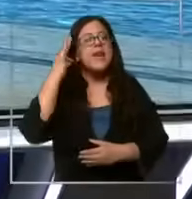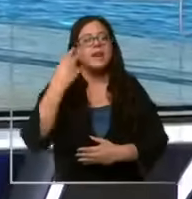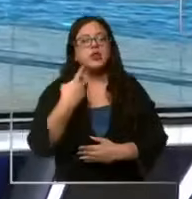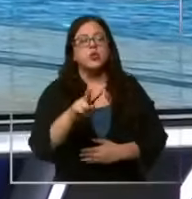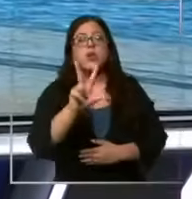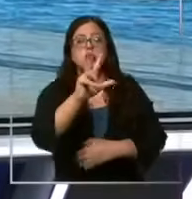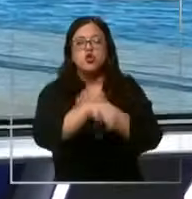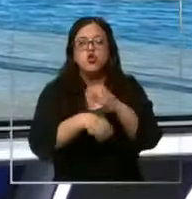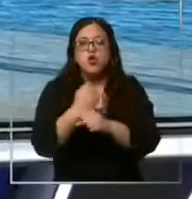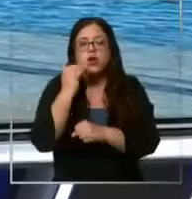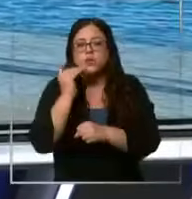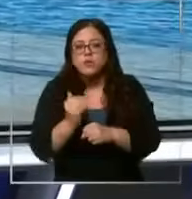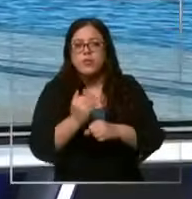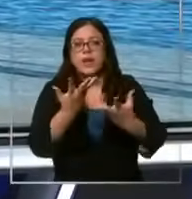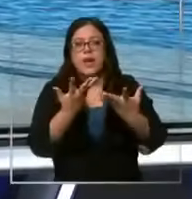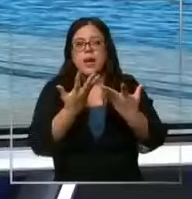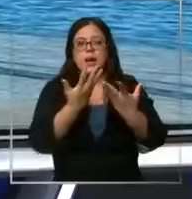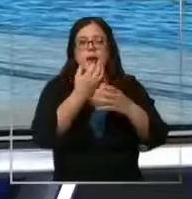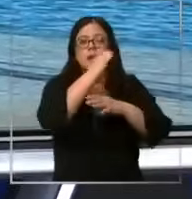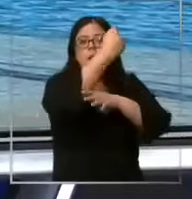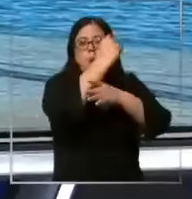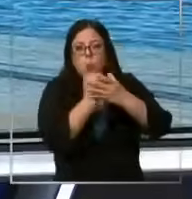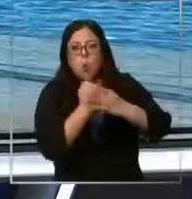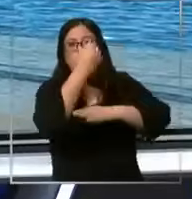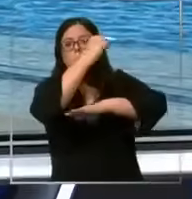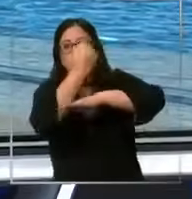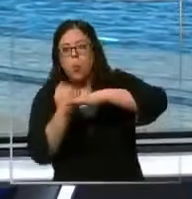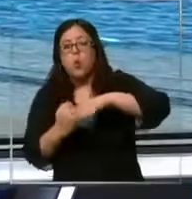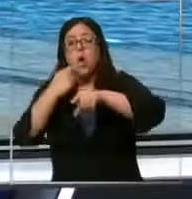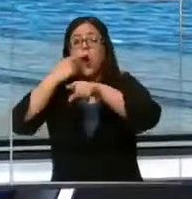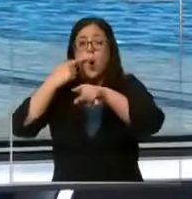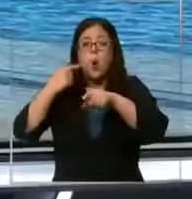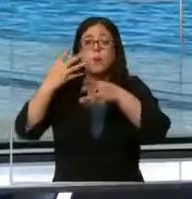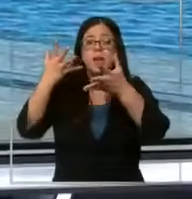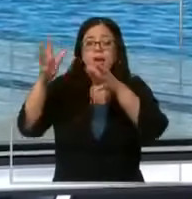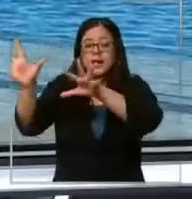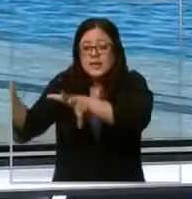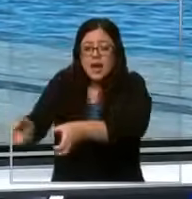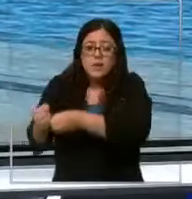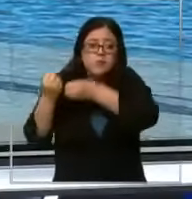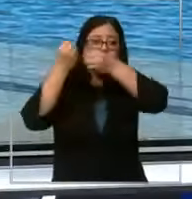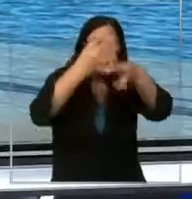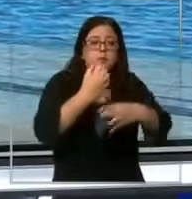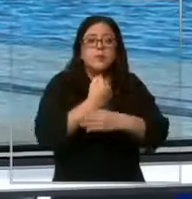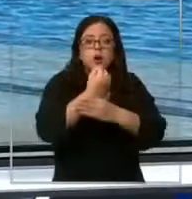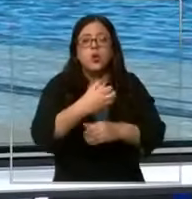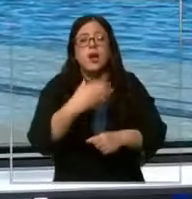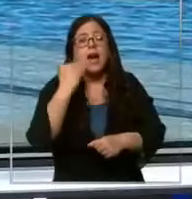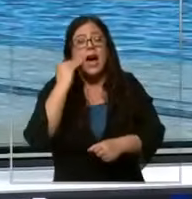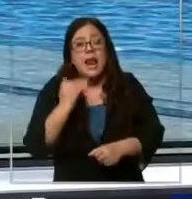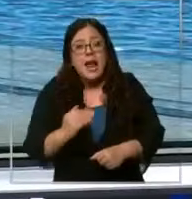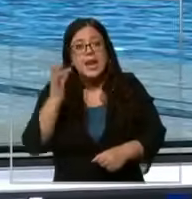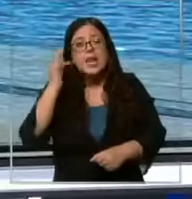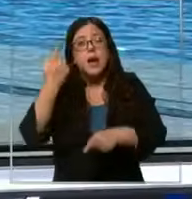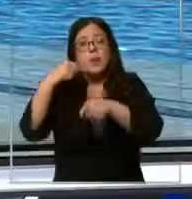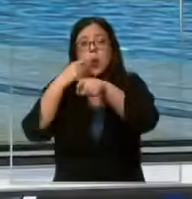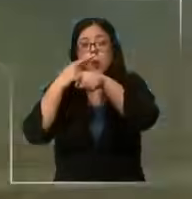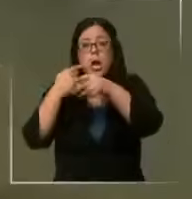años que estaba siendo arrastrada por la corriente. El hombre logró sacar a la niña, pero él no volvió a ser visto.